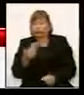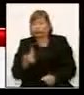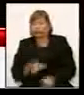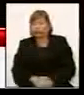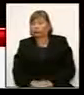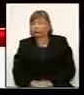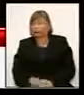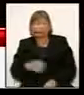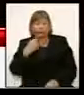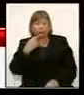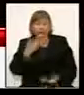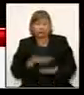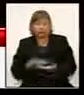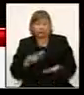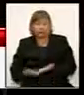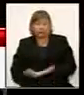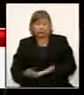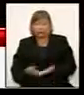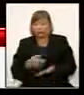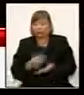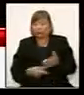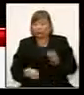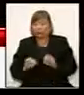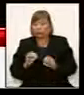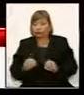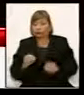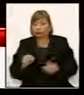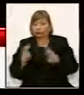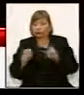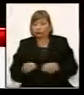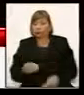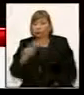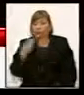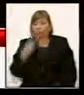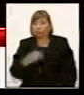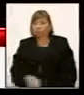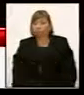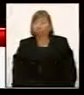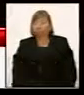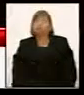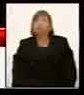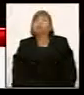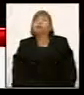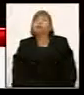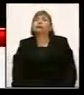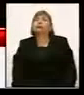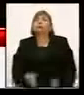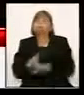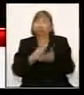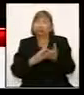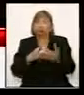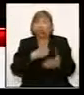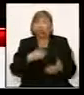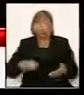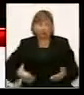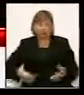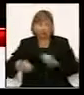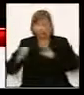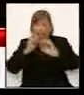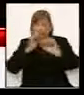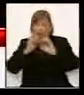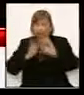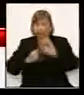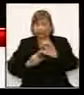2012-2013, ¿no?, que se produce este tema. Dos, por parte del Ministerio de Transporte y